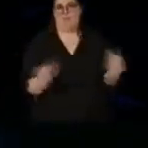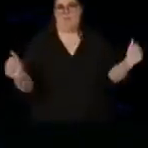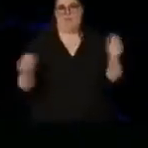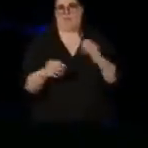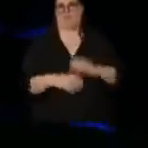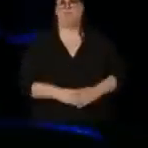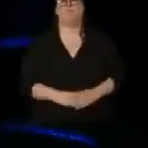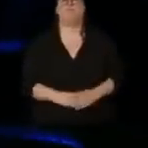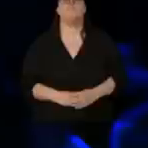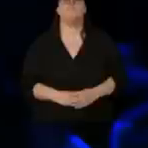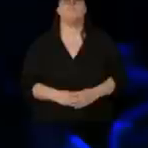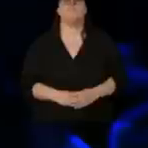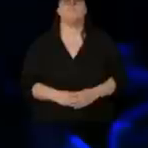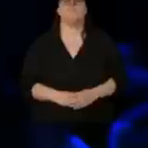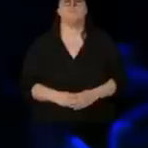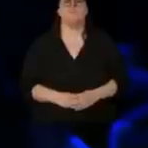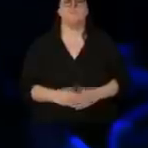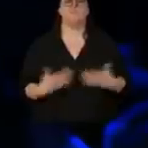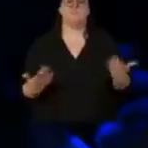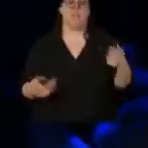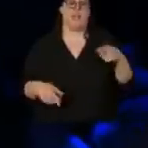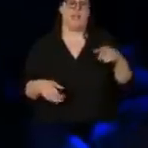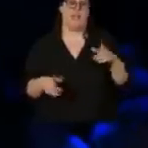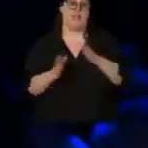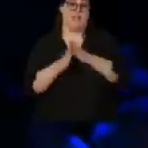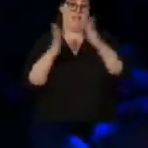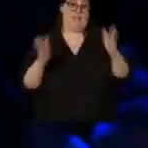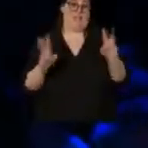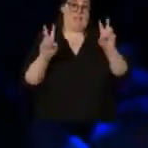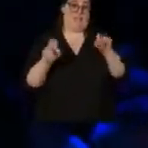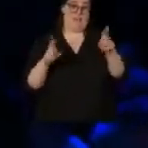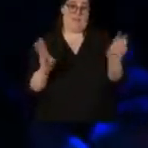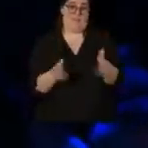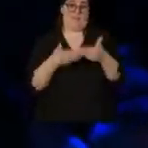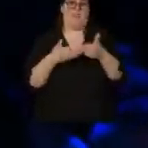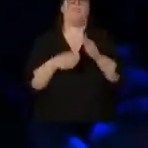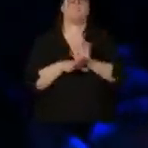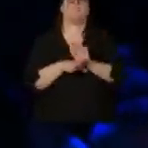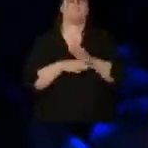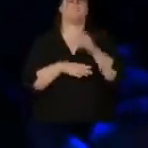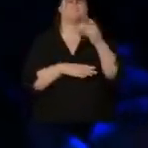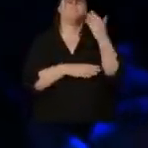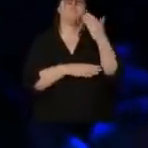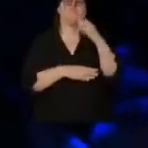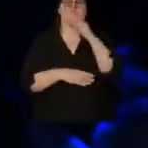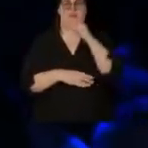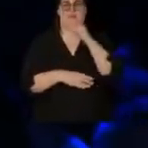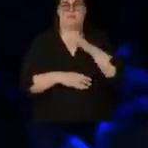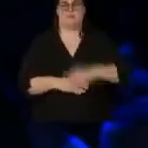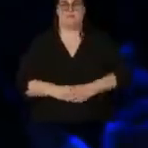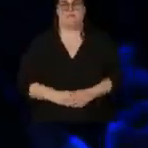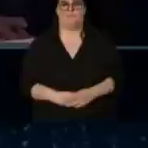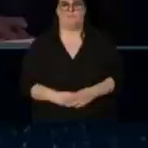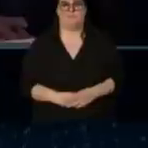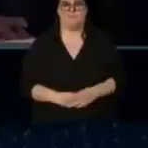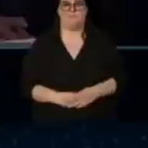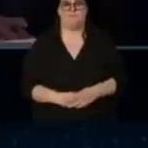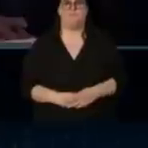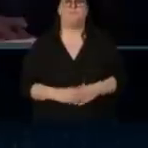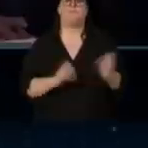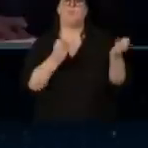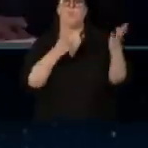finalizado. Para cerrar este eje temático, tiene la palabra Sergio Massa. Lo escuchamos. Muy